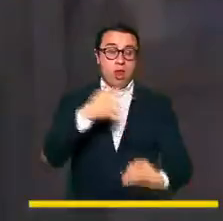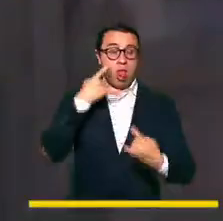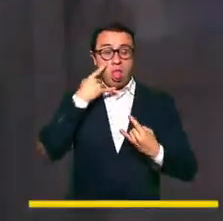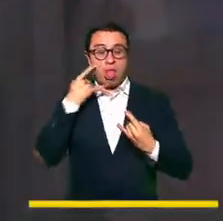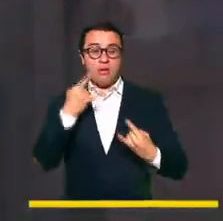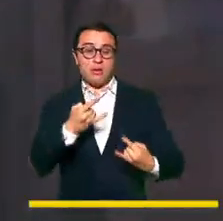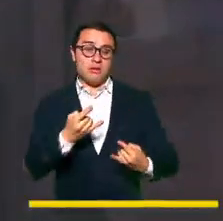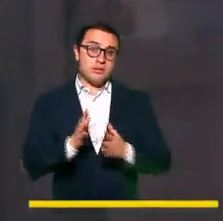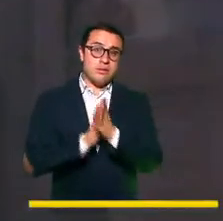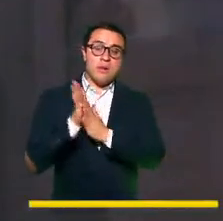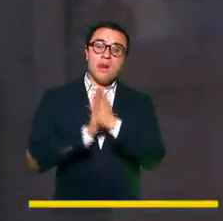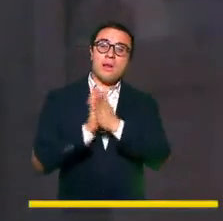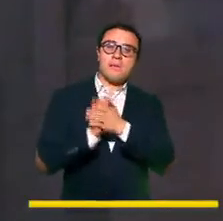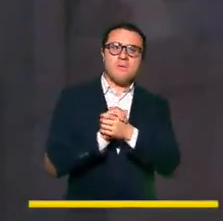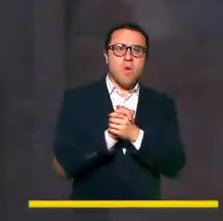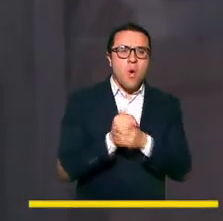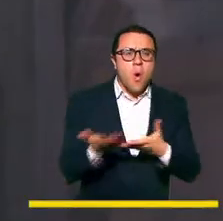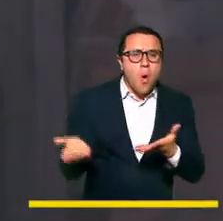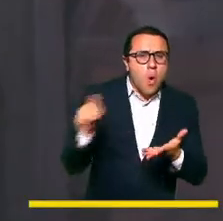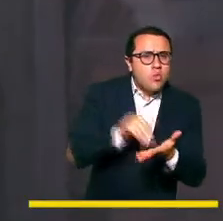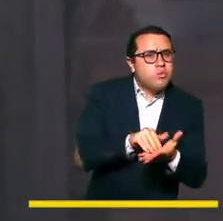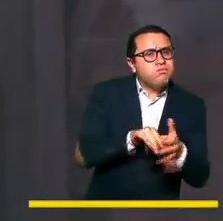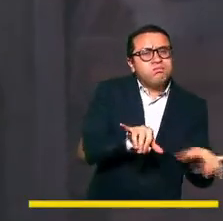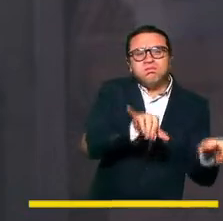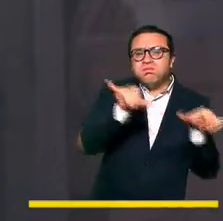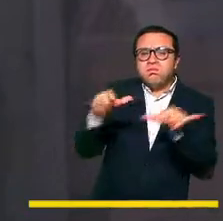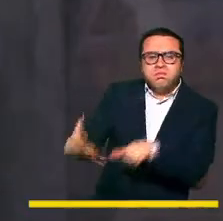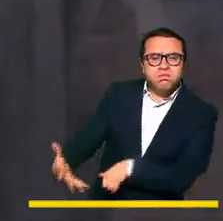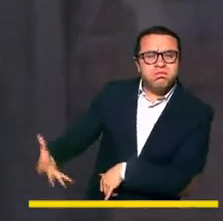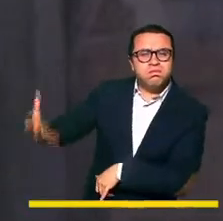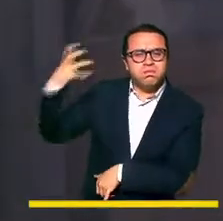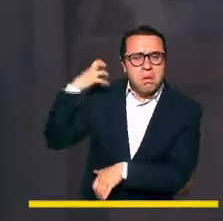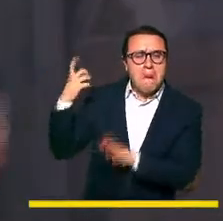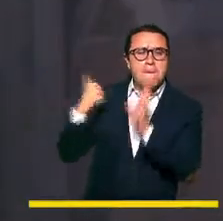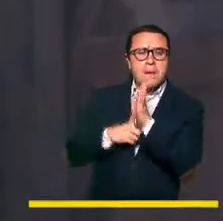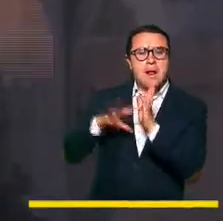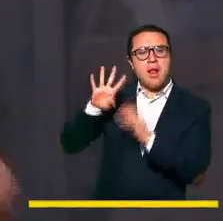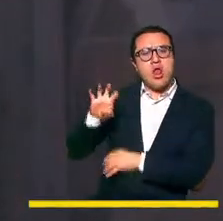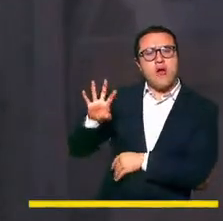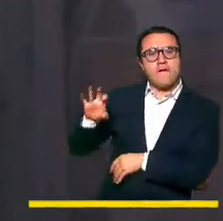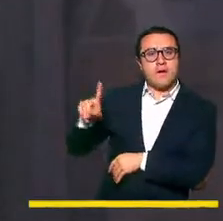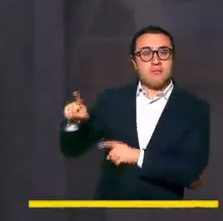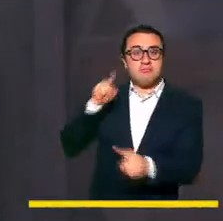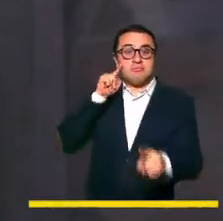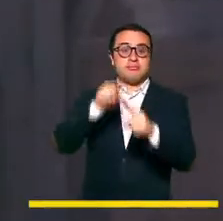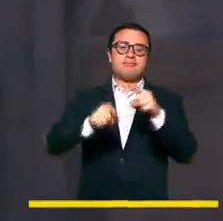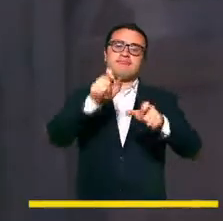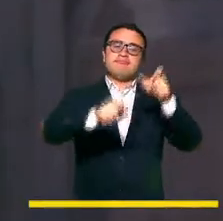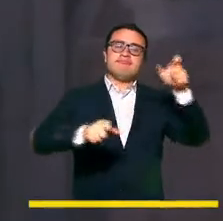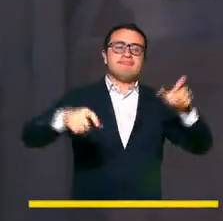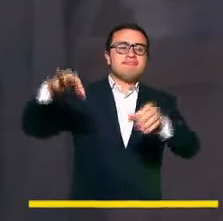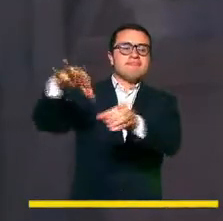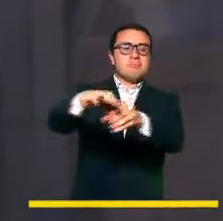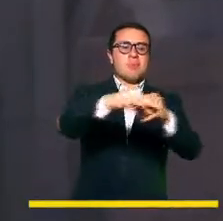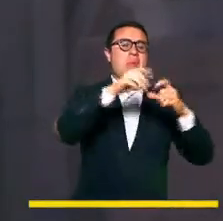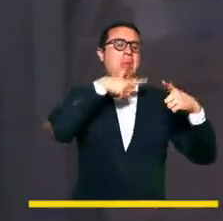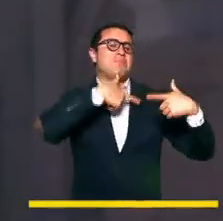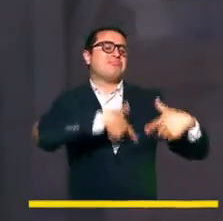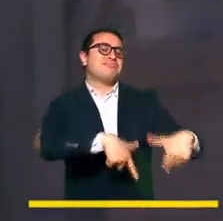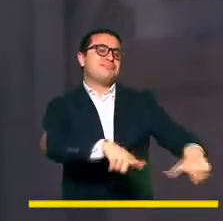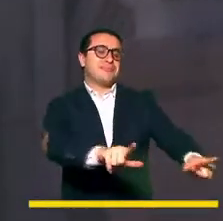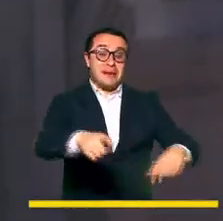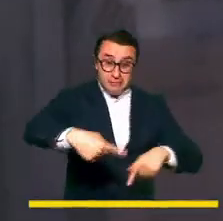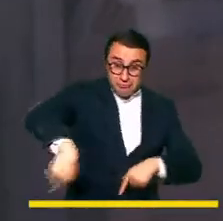moviéndose otra vez como en 1991 para burlarse del voto popular y del mandato